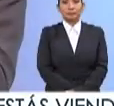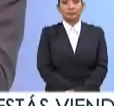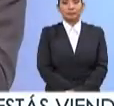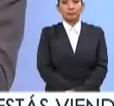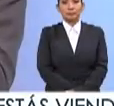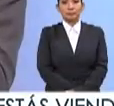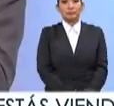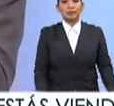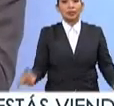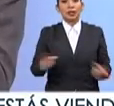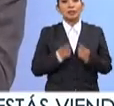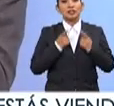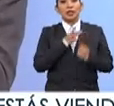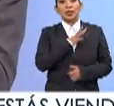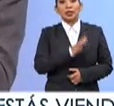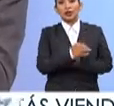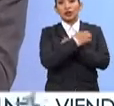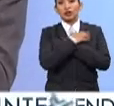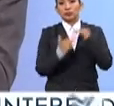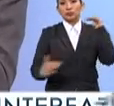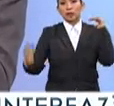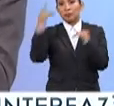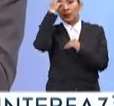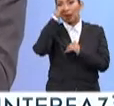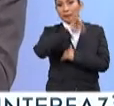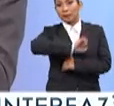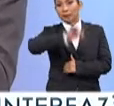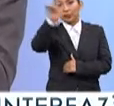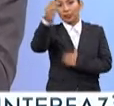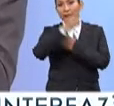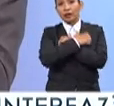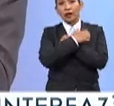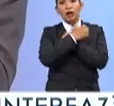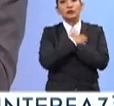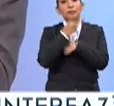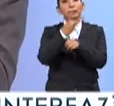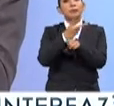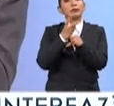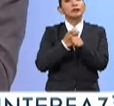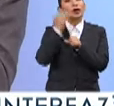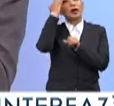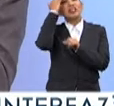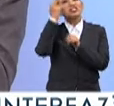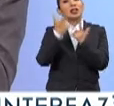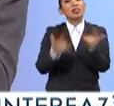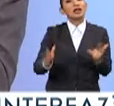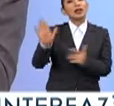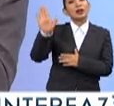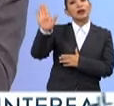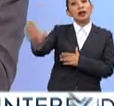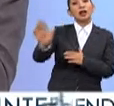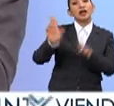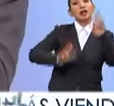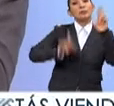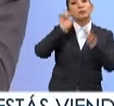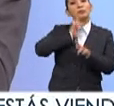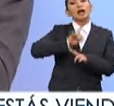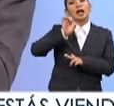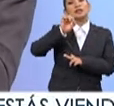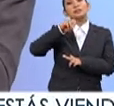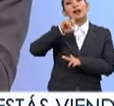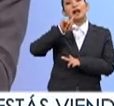la dirección general de educación superior para profesionales de la educación nos invita a conocer la historia de la norma lista